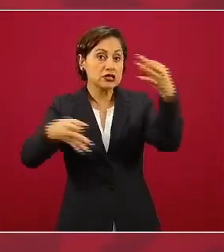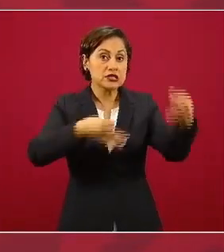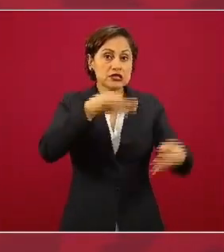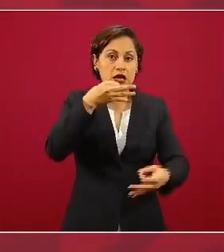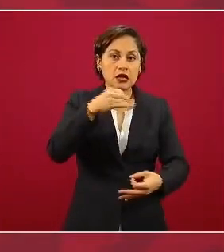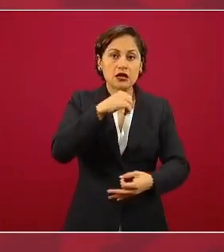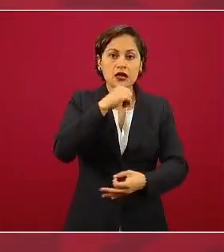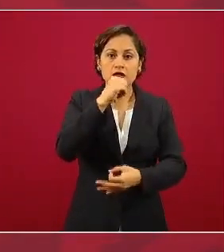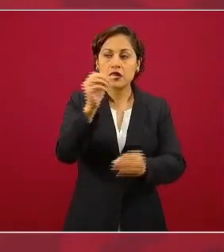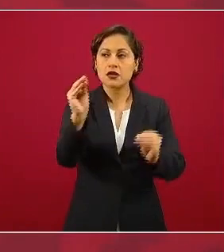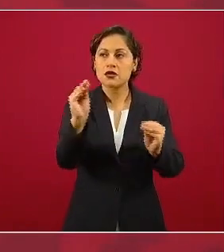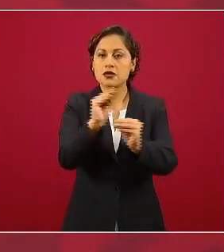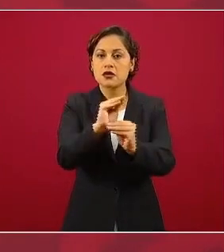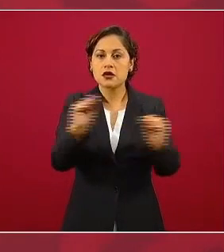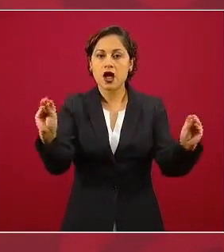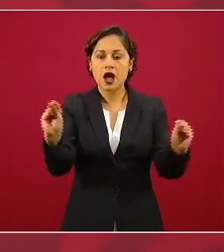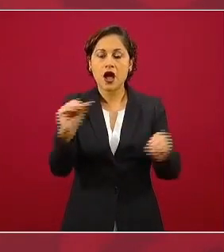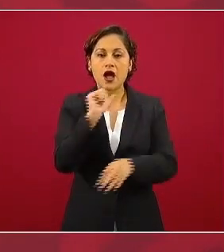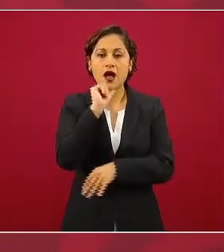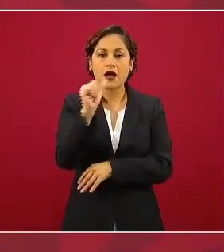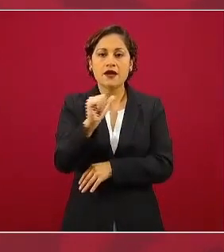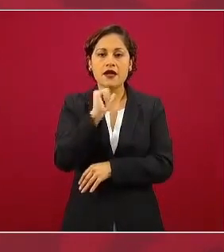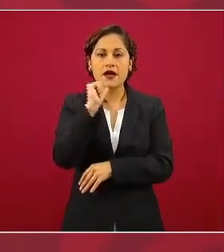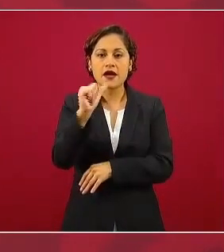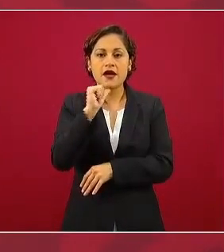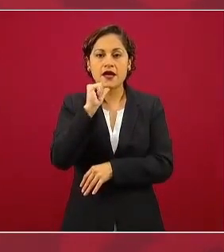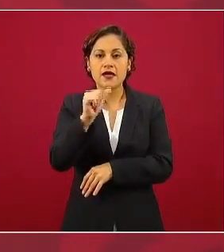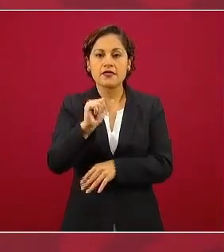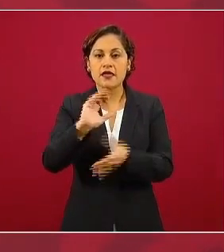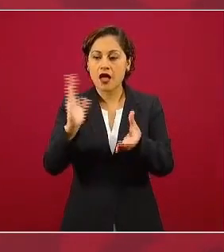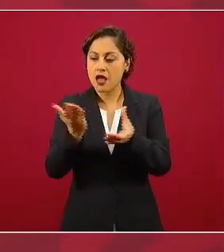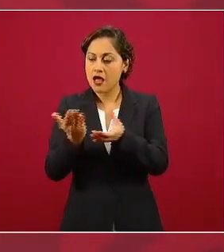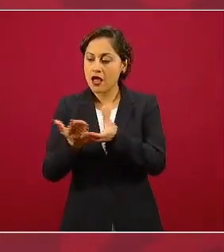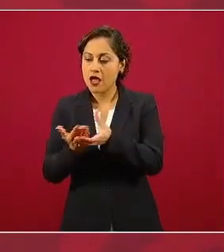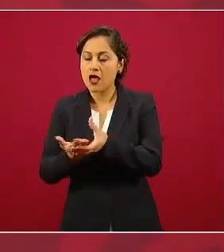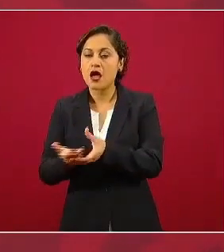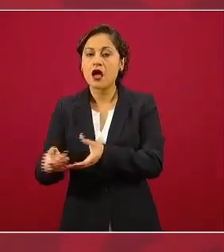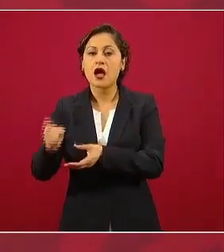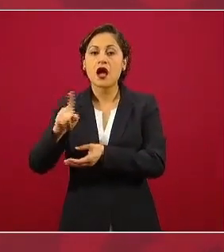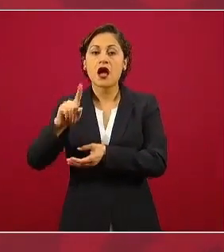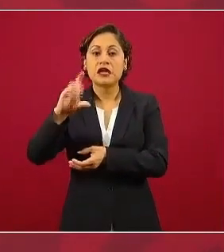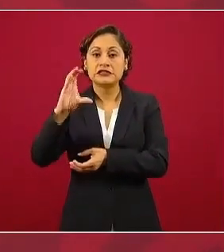nada, ni en la página 29 de la sección C,